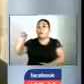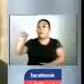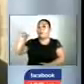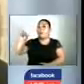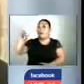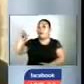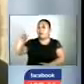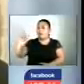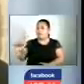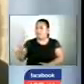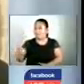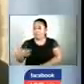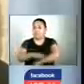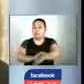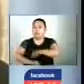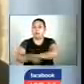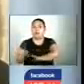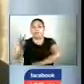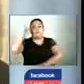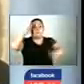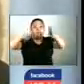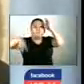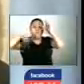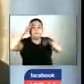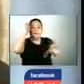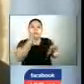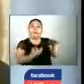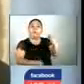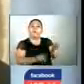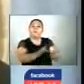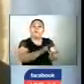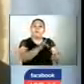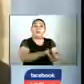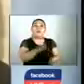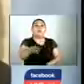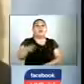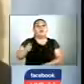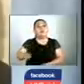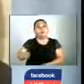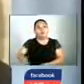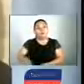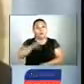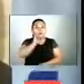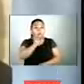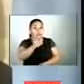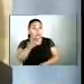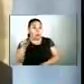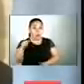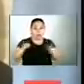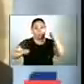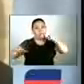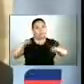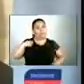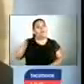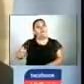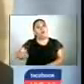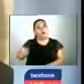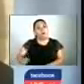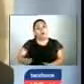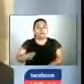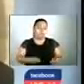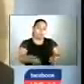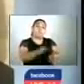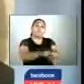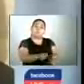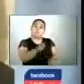Vázquez por el delito de estafa agravada y ejercicio ilegal de la profesión. Según las autoridades, se hacía pasar por abogada y